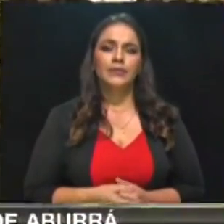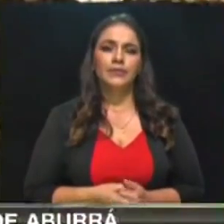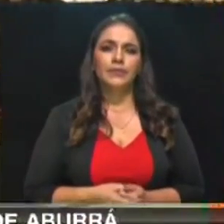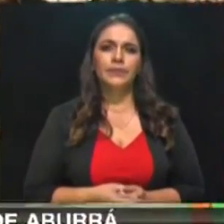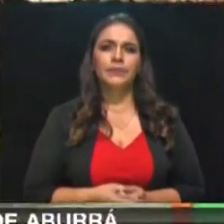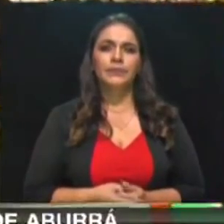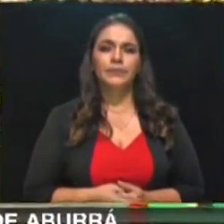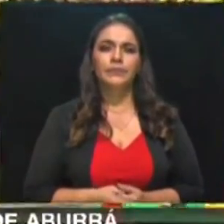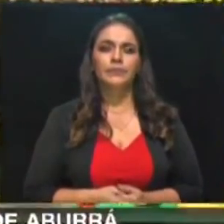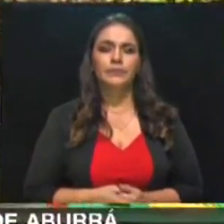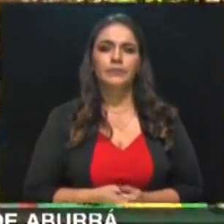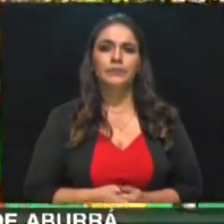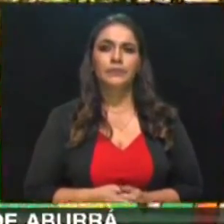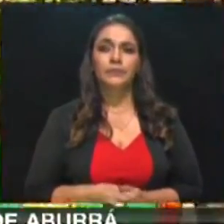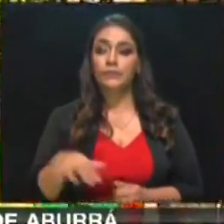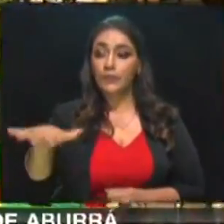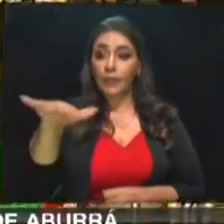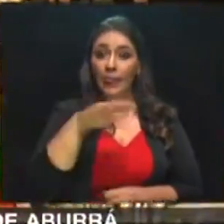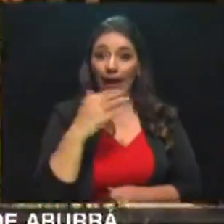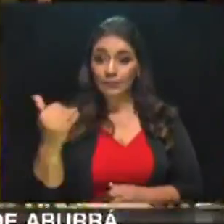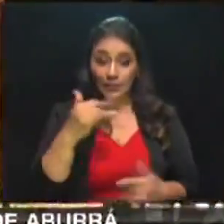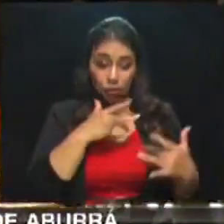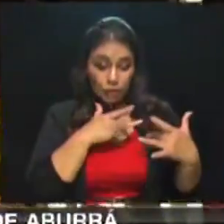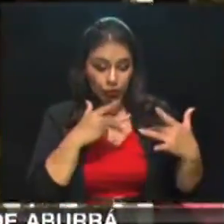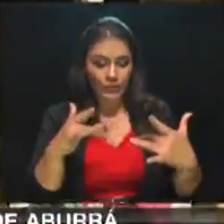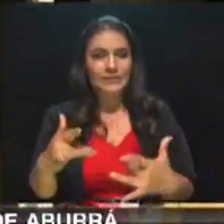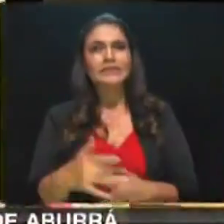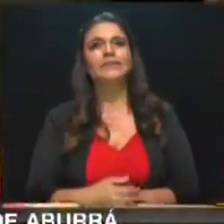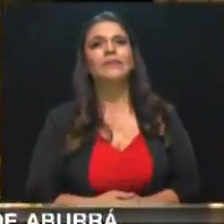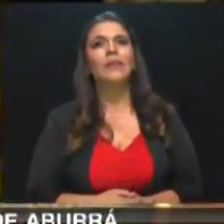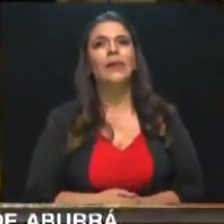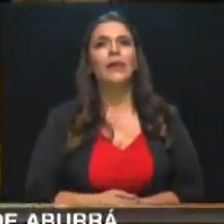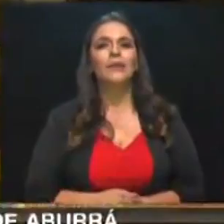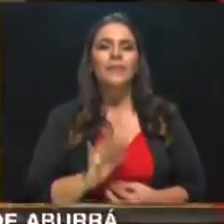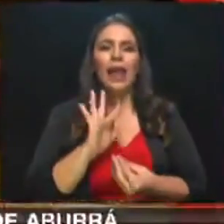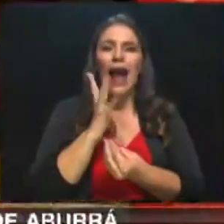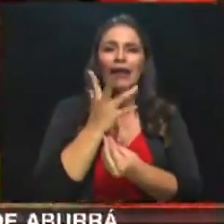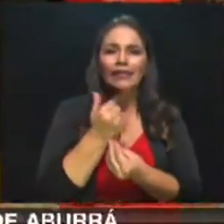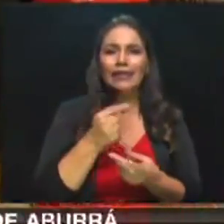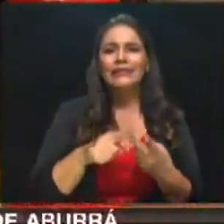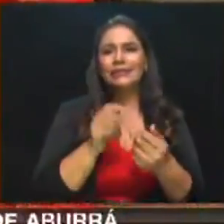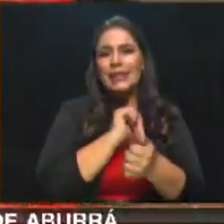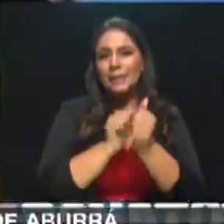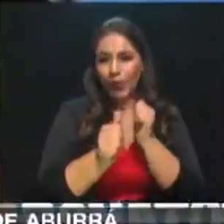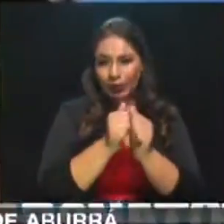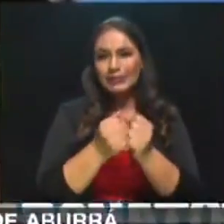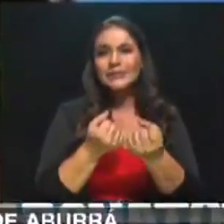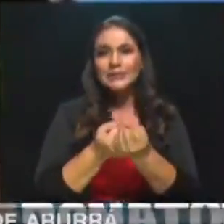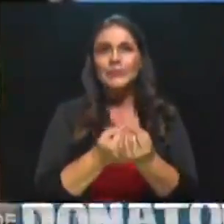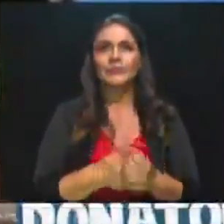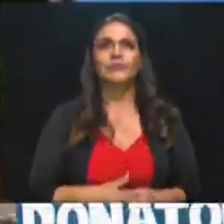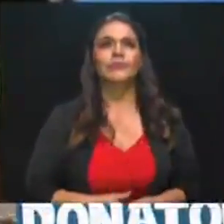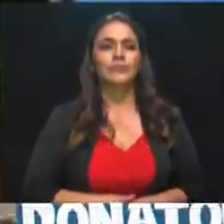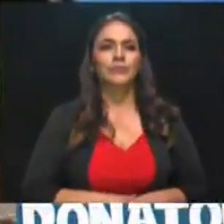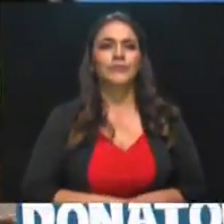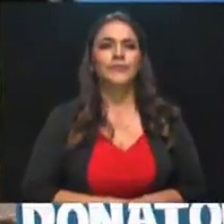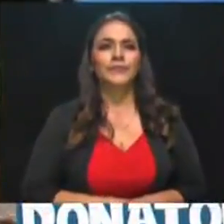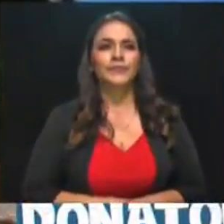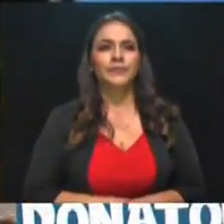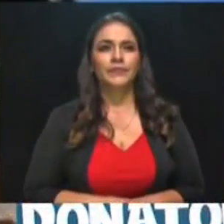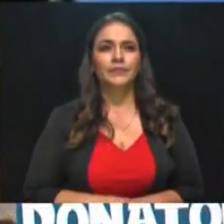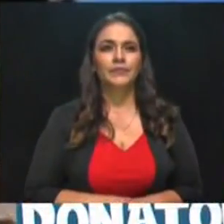Bello. A esta jornada de solidaridad también se vincularon artistas y deportistas. Queremos pedirle a